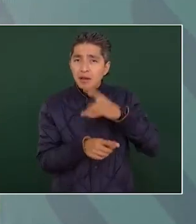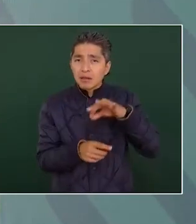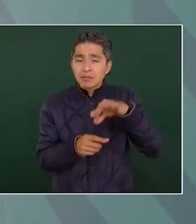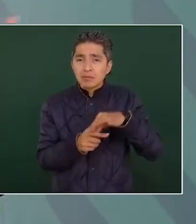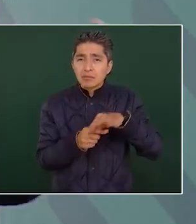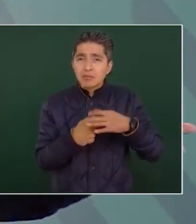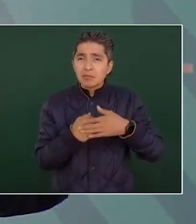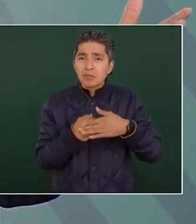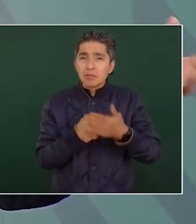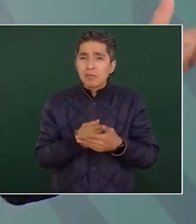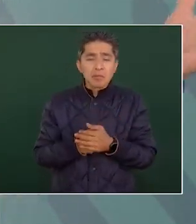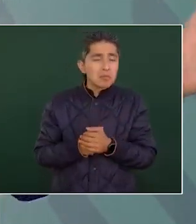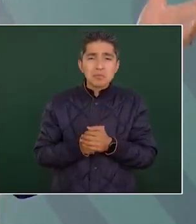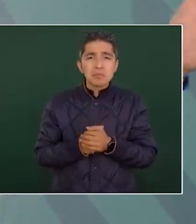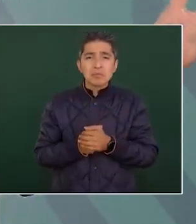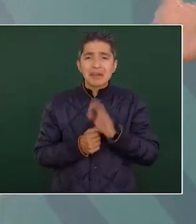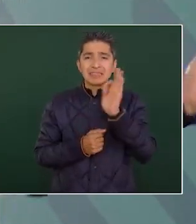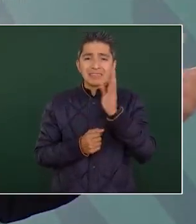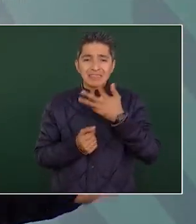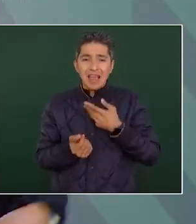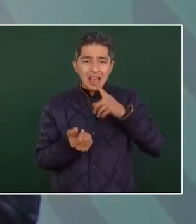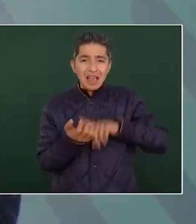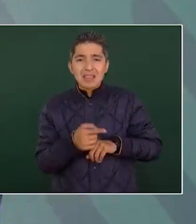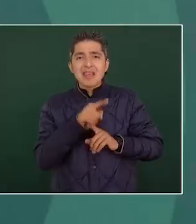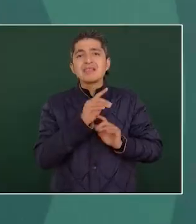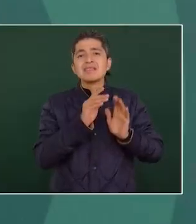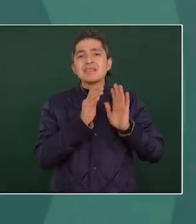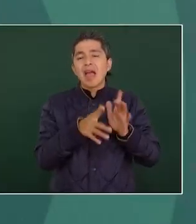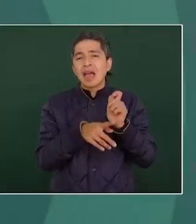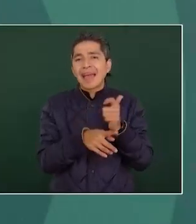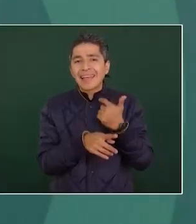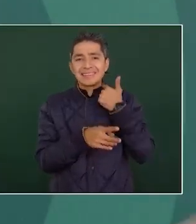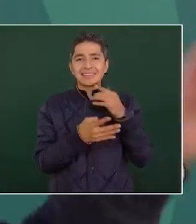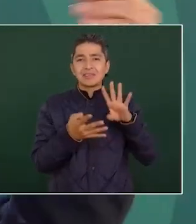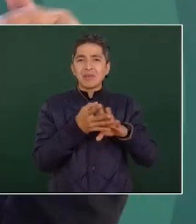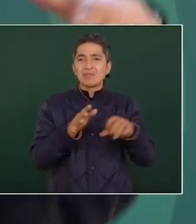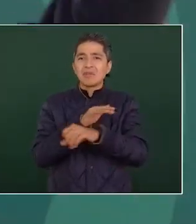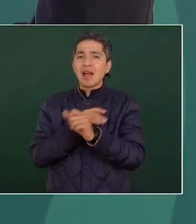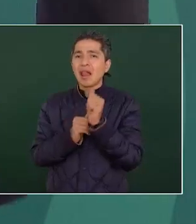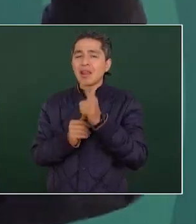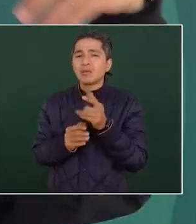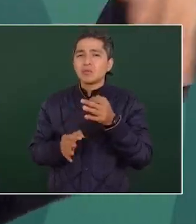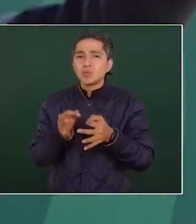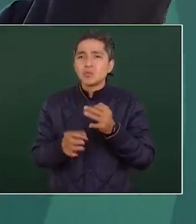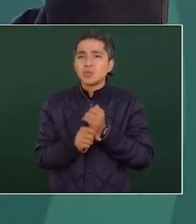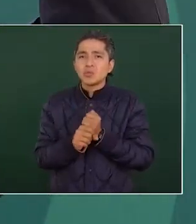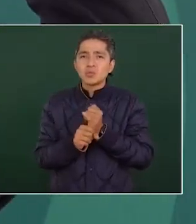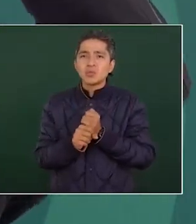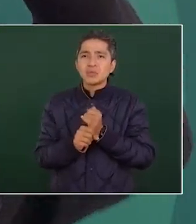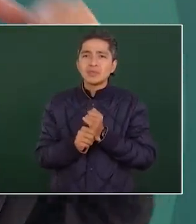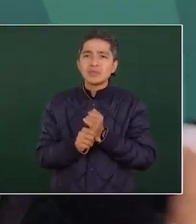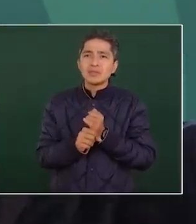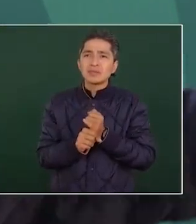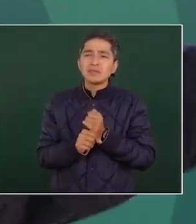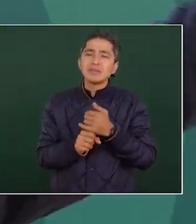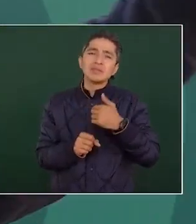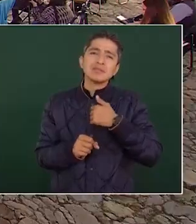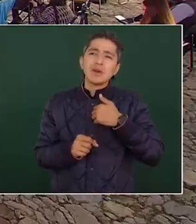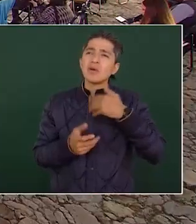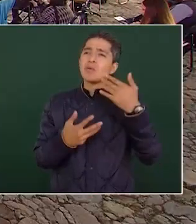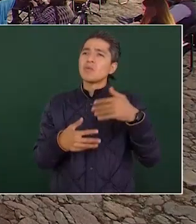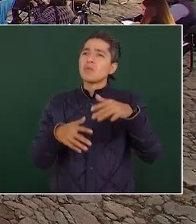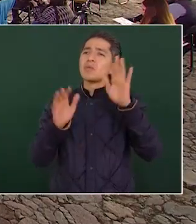si tiene antecedentes penales. Cuando yo dirigí un en